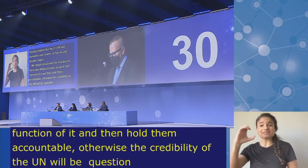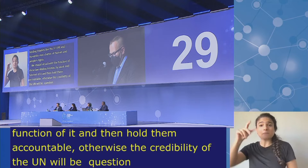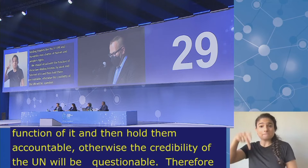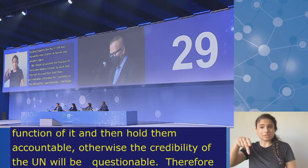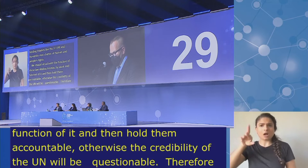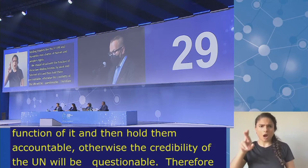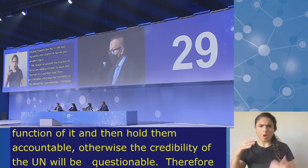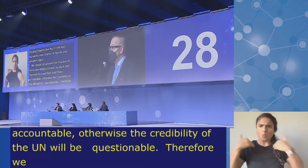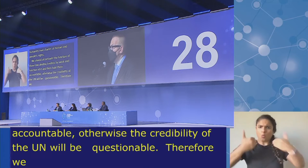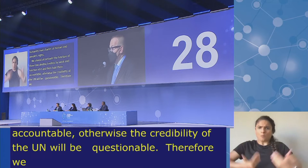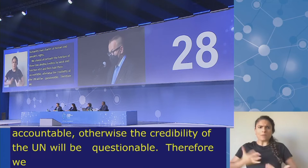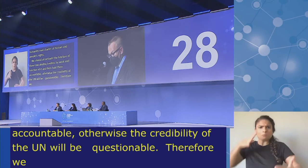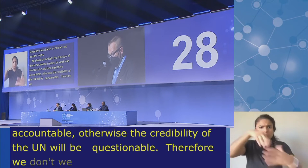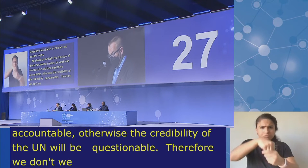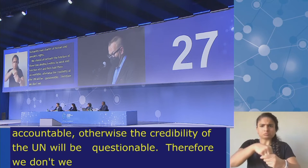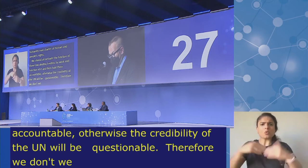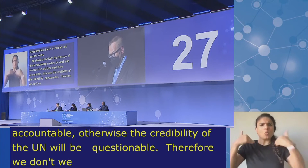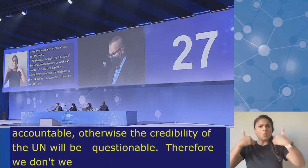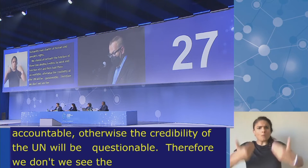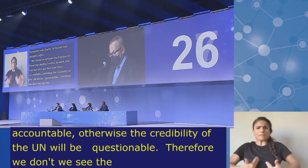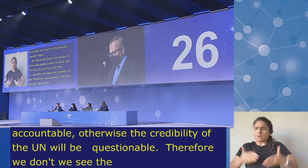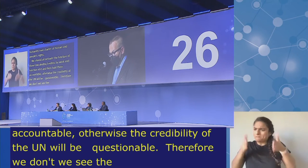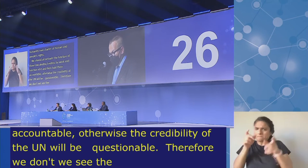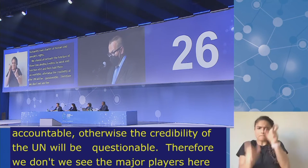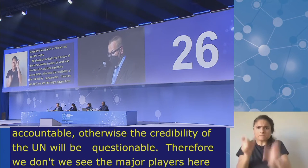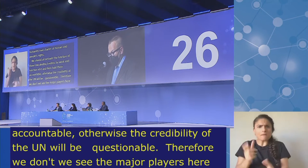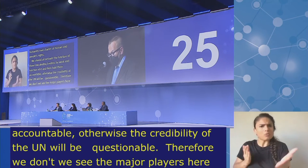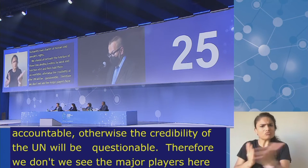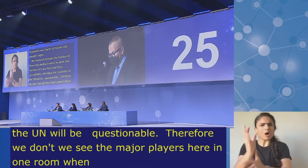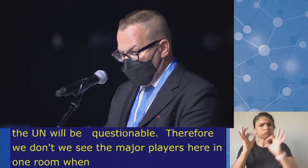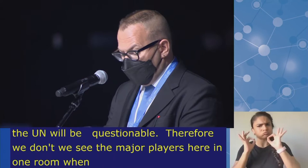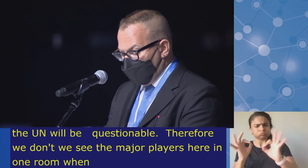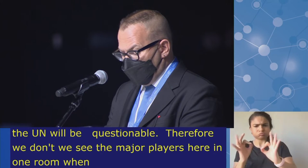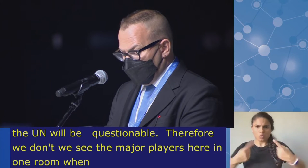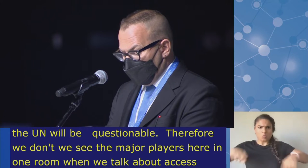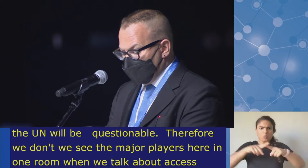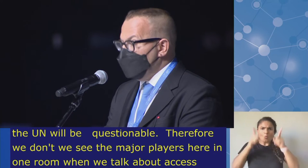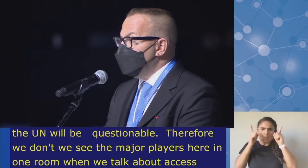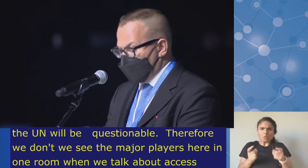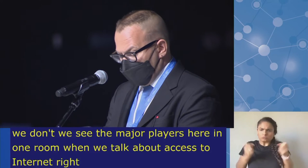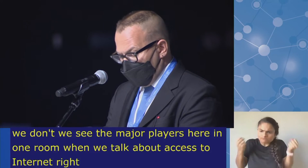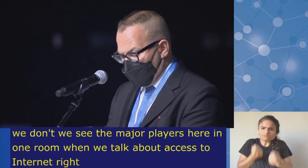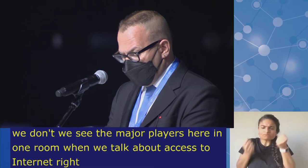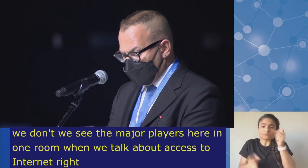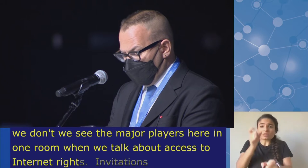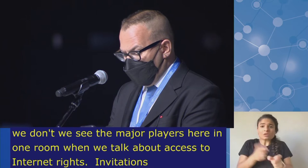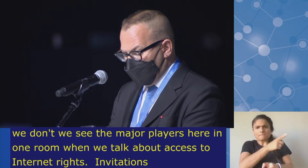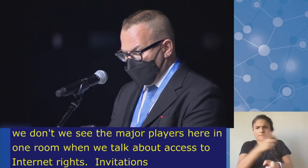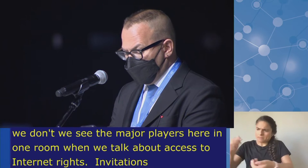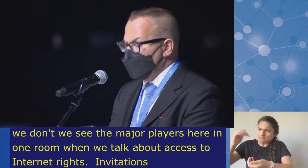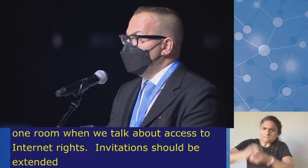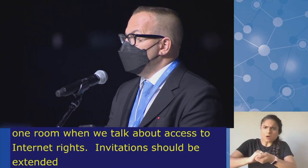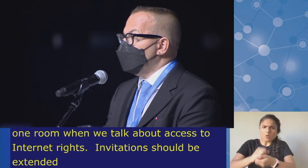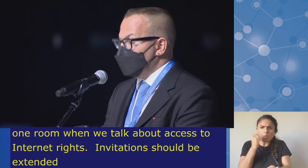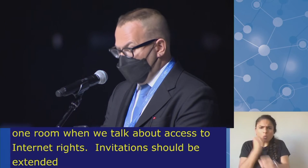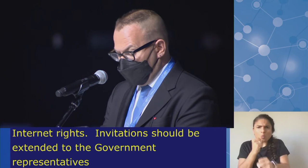humanos. Debemos fomentar la firma de este tipo de tratados y después obligar a